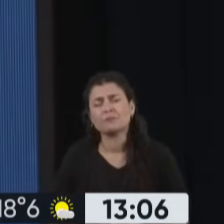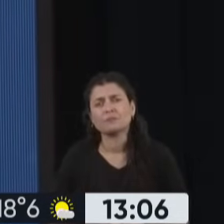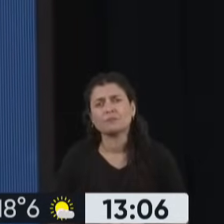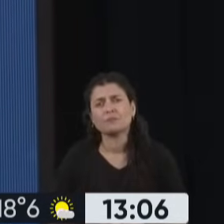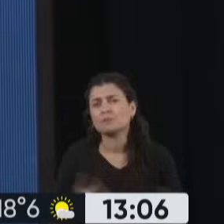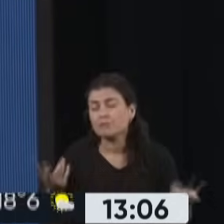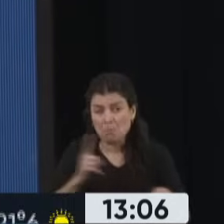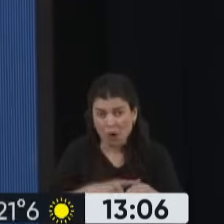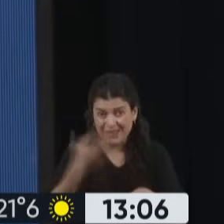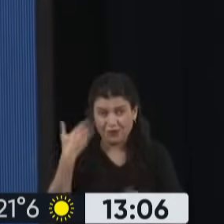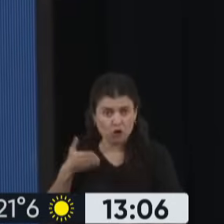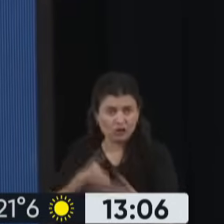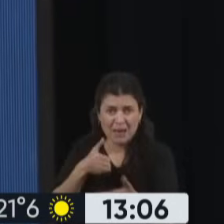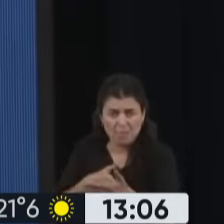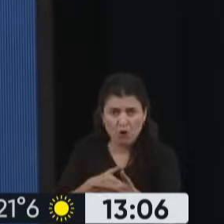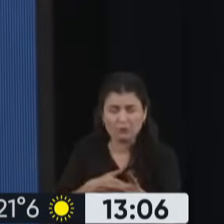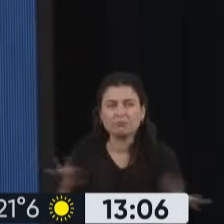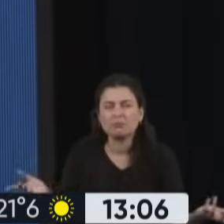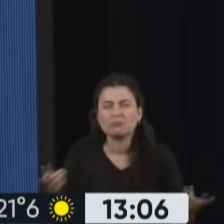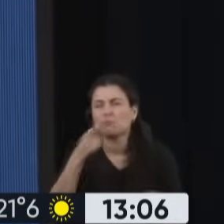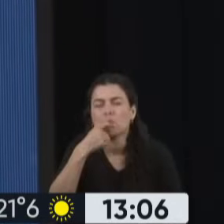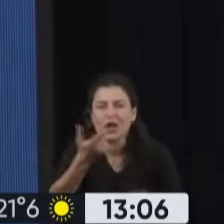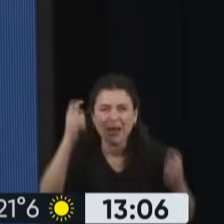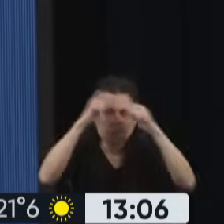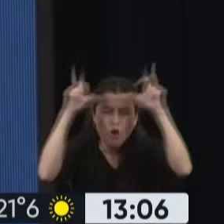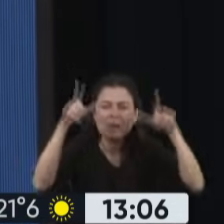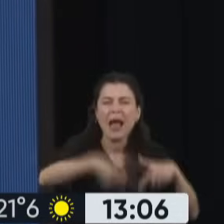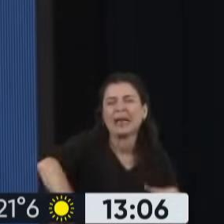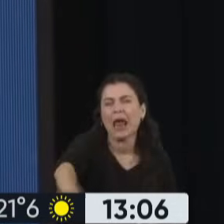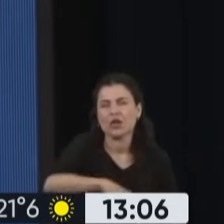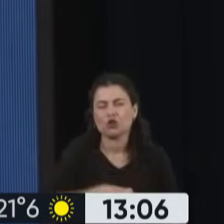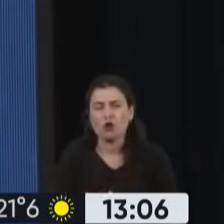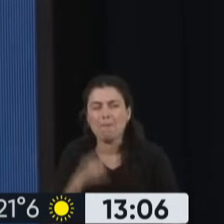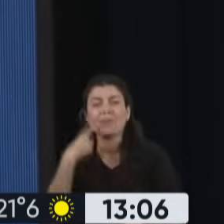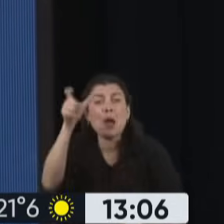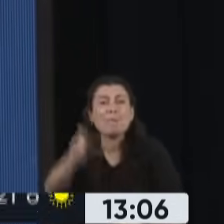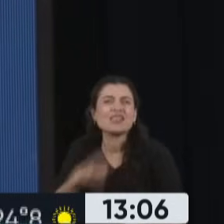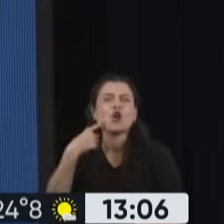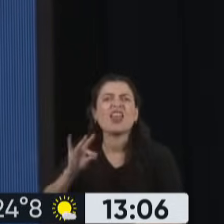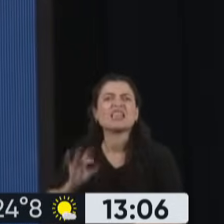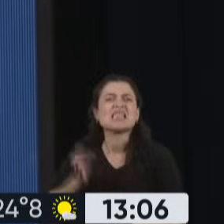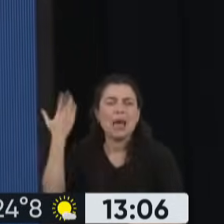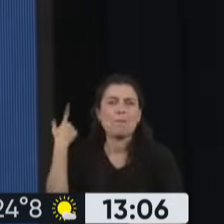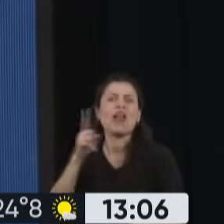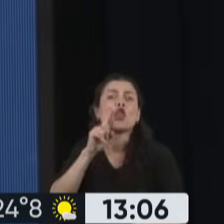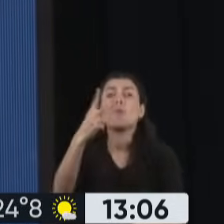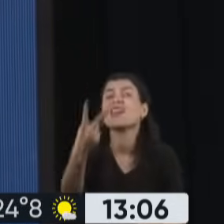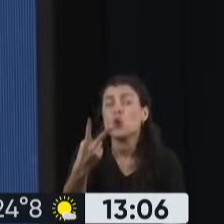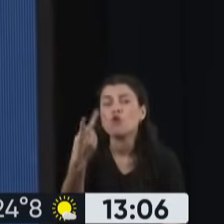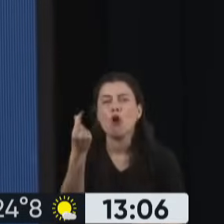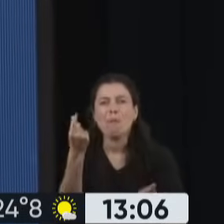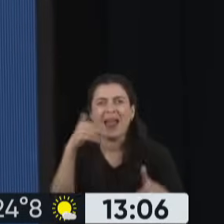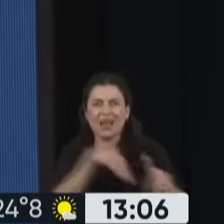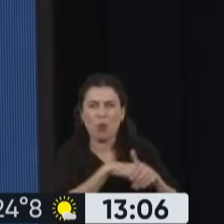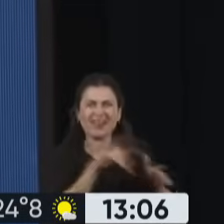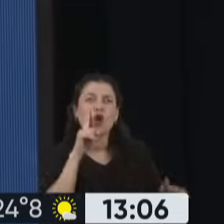con el cepo, piensen alguien que en diciembre del 2001 tenía $1.000 y